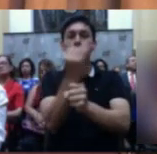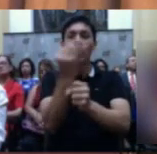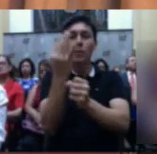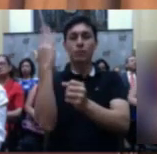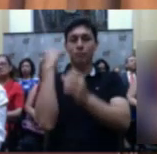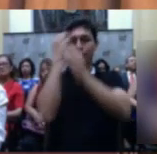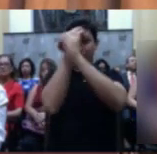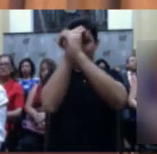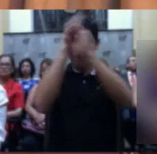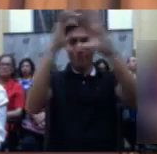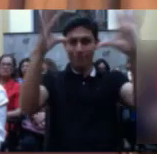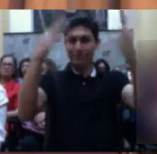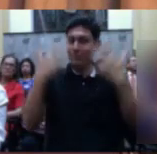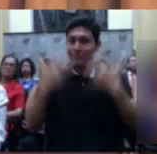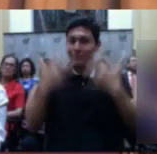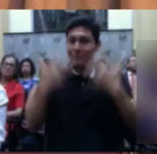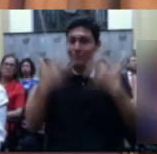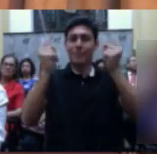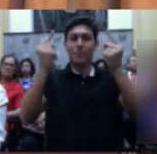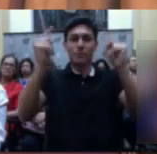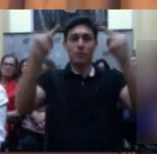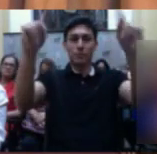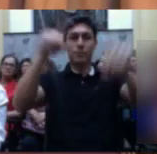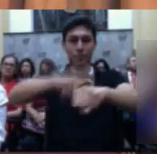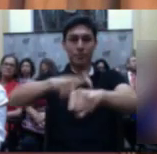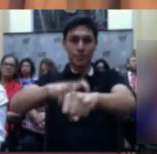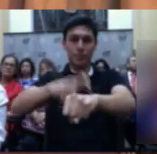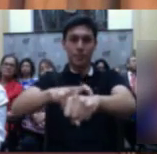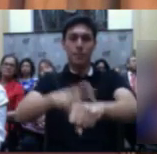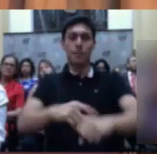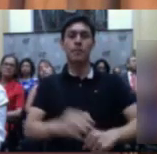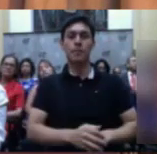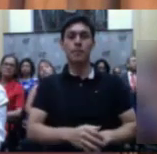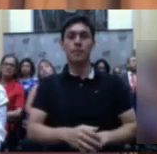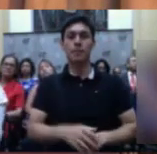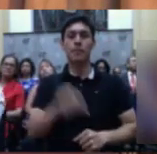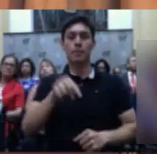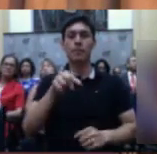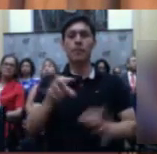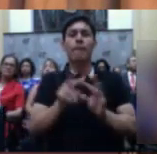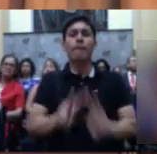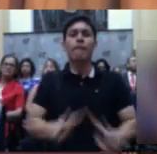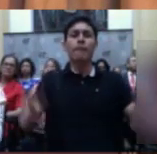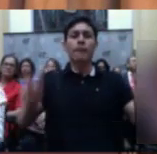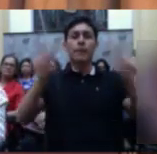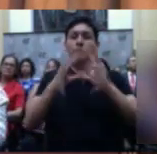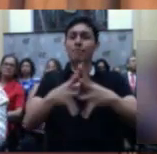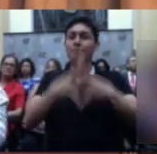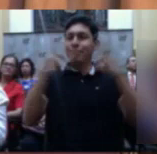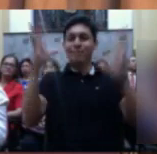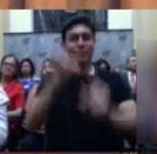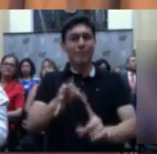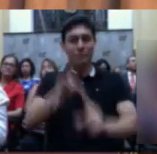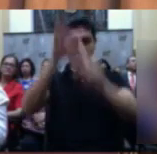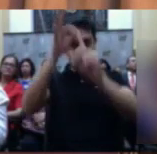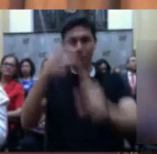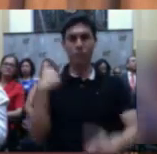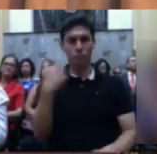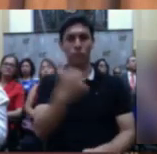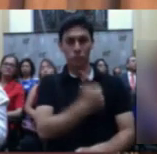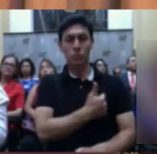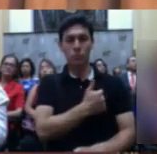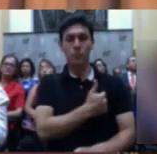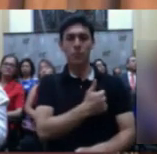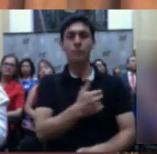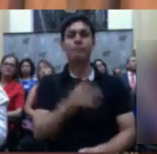soñamos y que hemos logrado a lo largo de todo este tiempo, que tienen un valor muy especial para todos nosotros porque